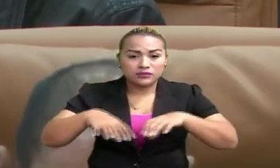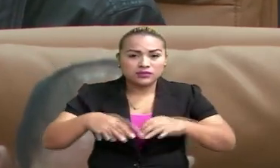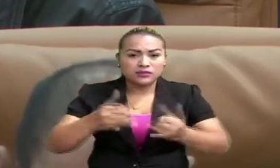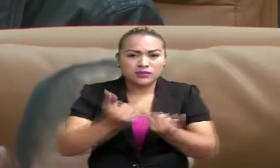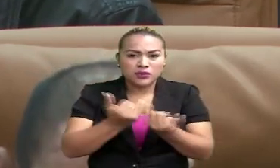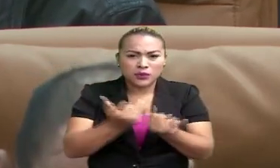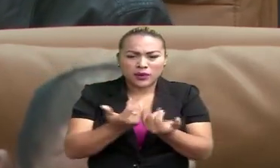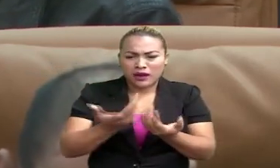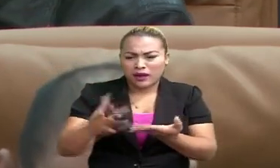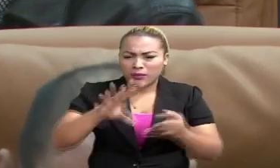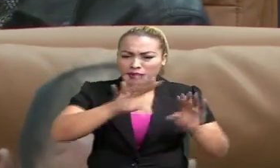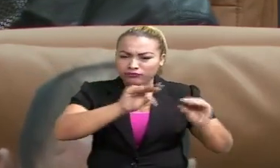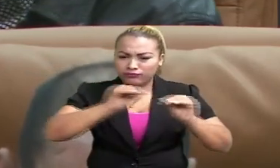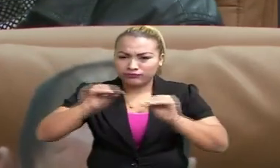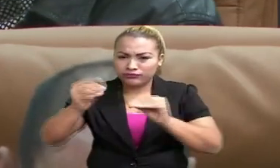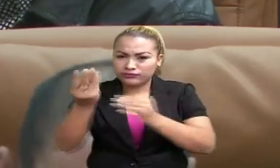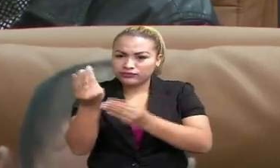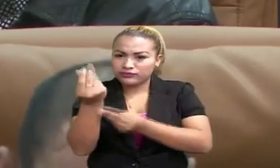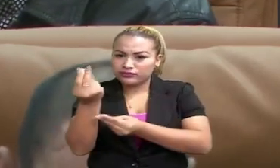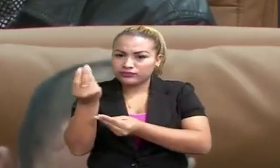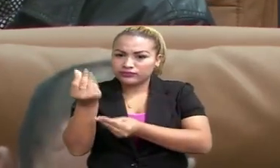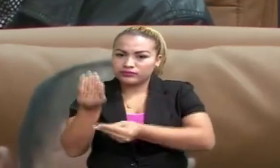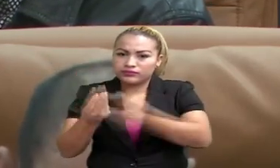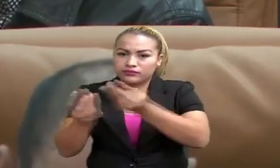solo centavo.